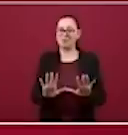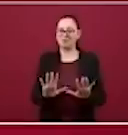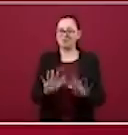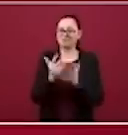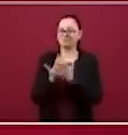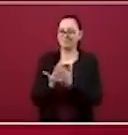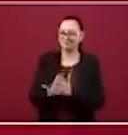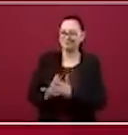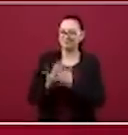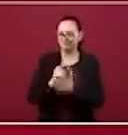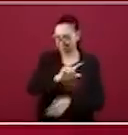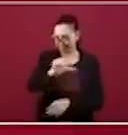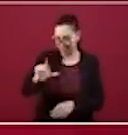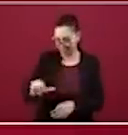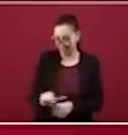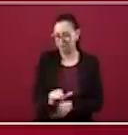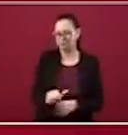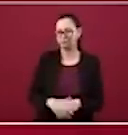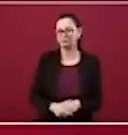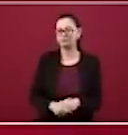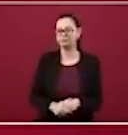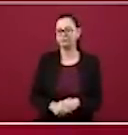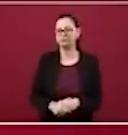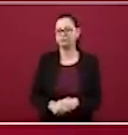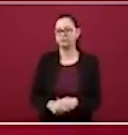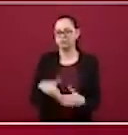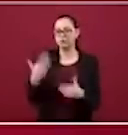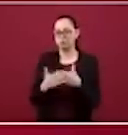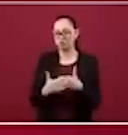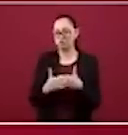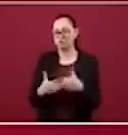para después. Va a ser la semana próxima.